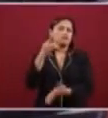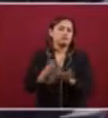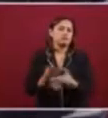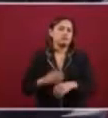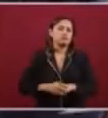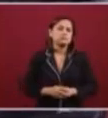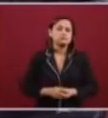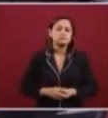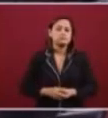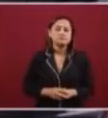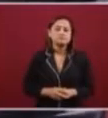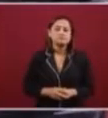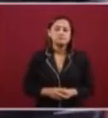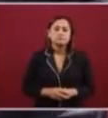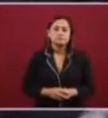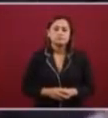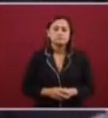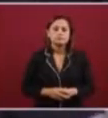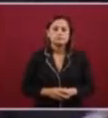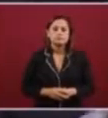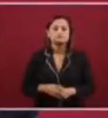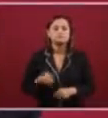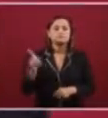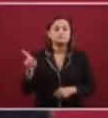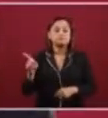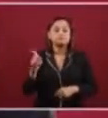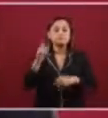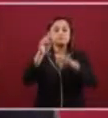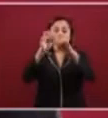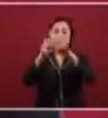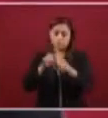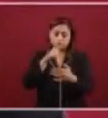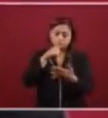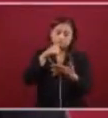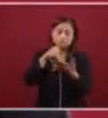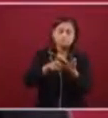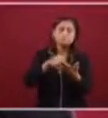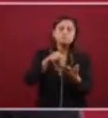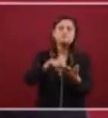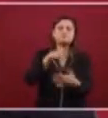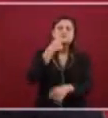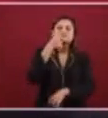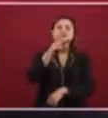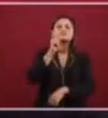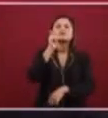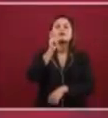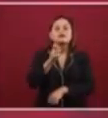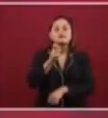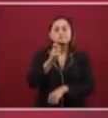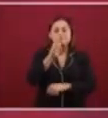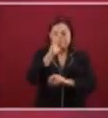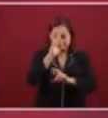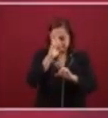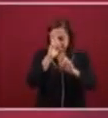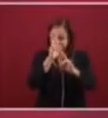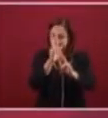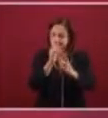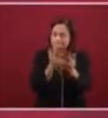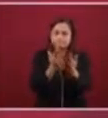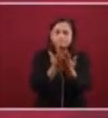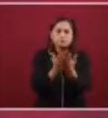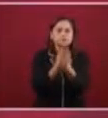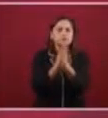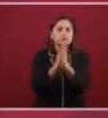Y les decía, con todo respeto, les pido que se